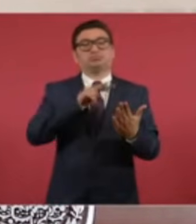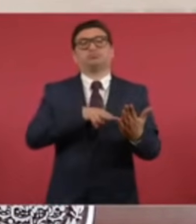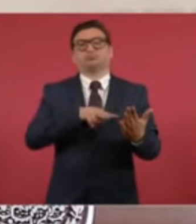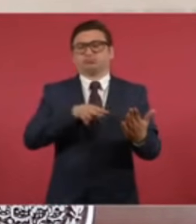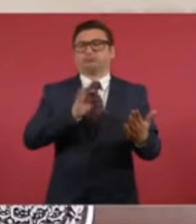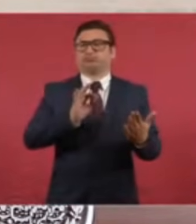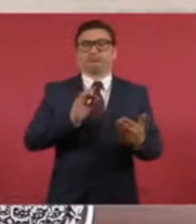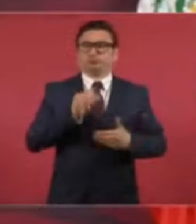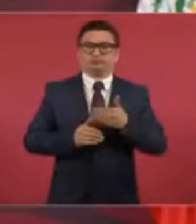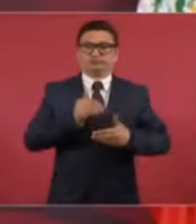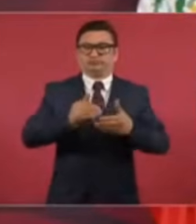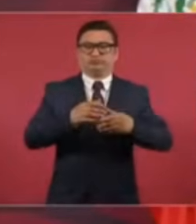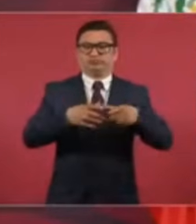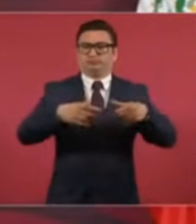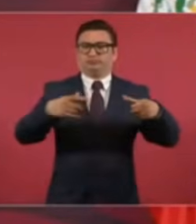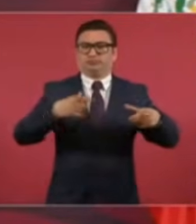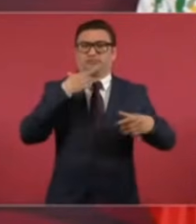seguir el crecimiento de la economía,